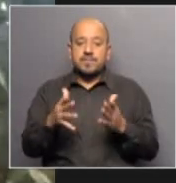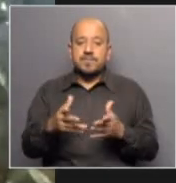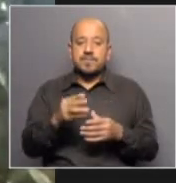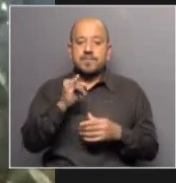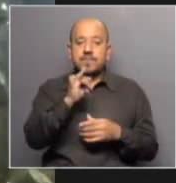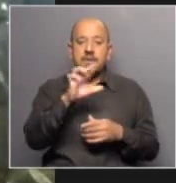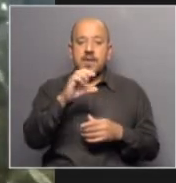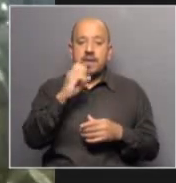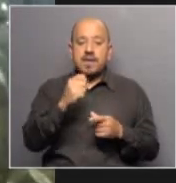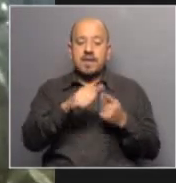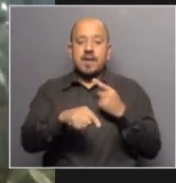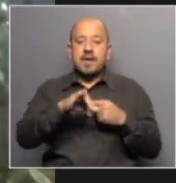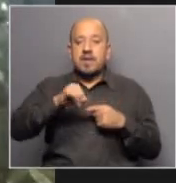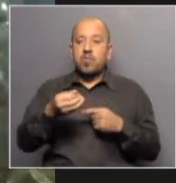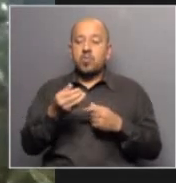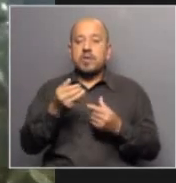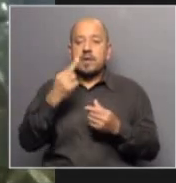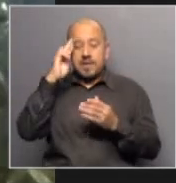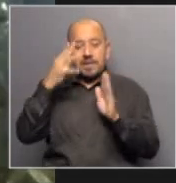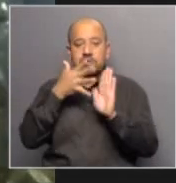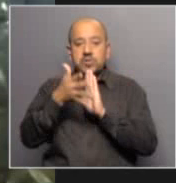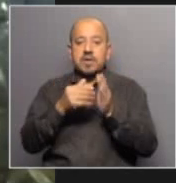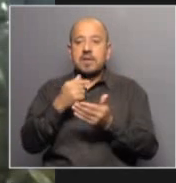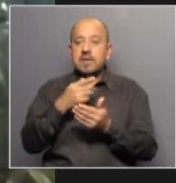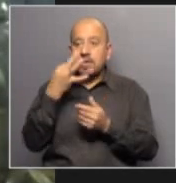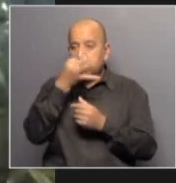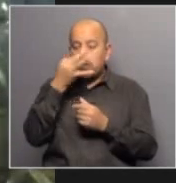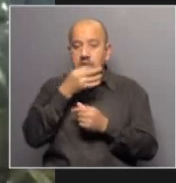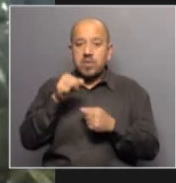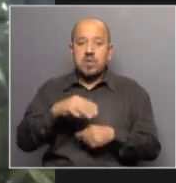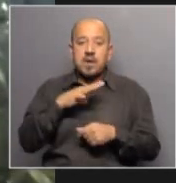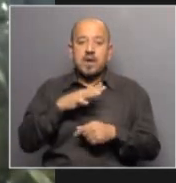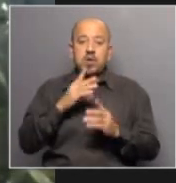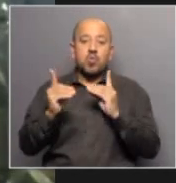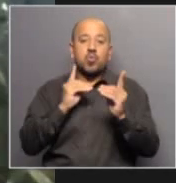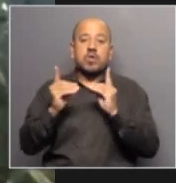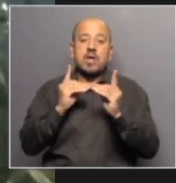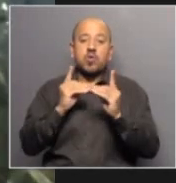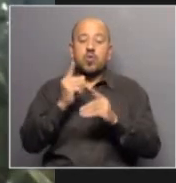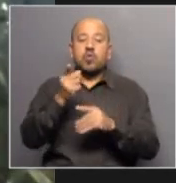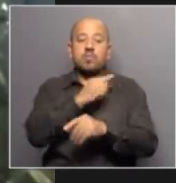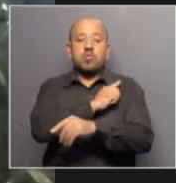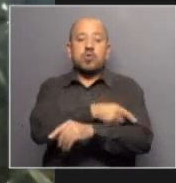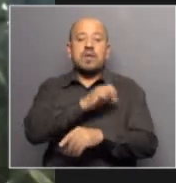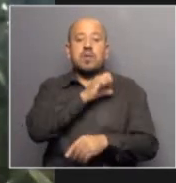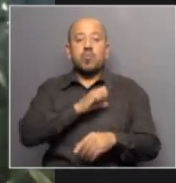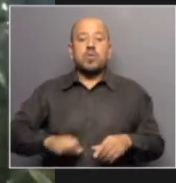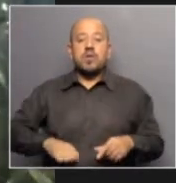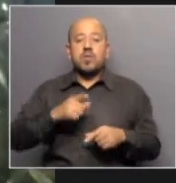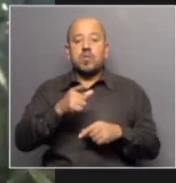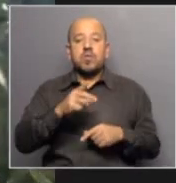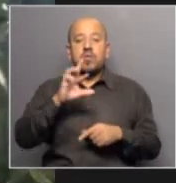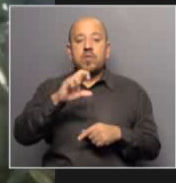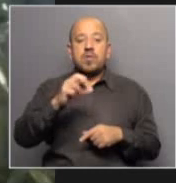y Junta Nacional de Drogas en pronunciarse al respecto, lo que indicaría es que evidentemente hubo un diálogo con el Ejecutivo donde Radio